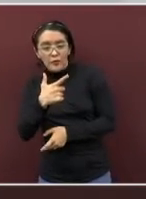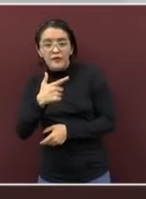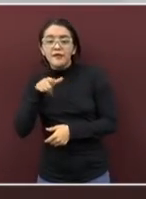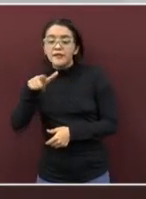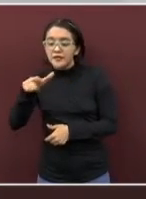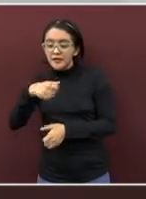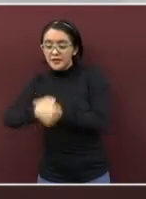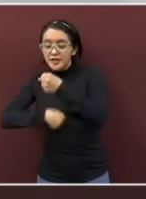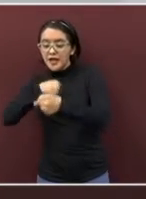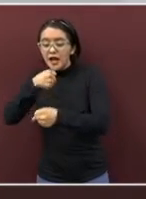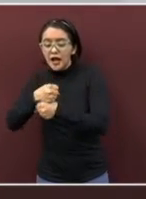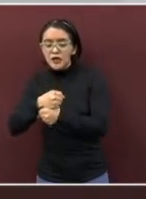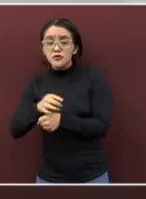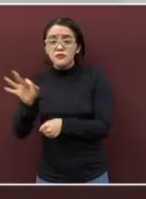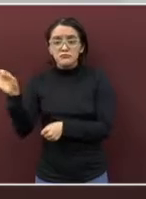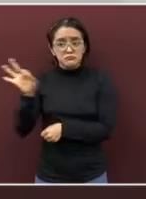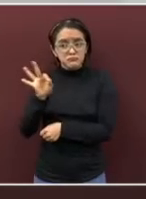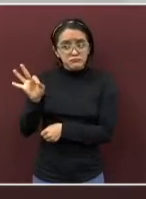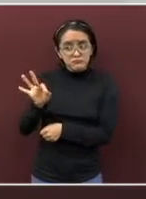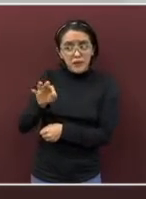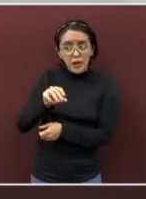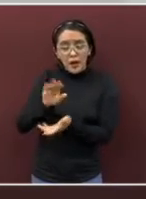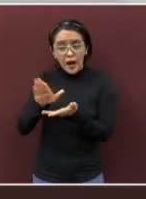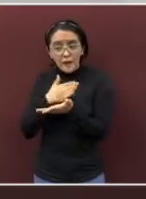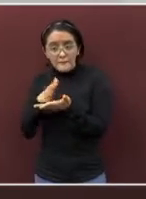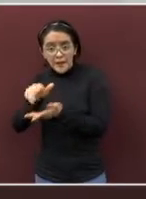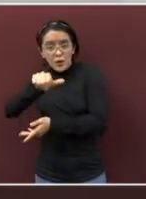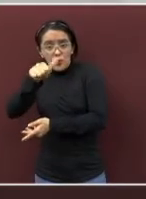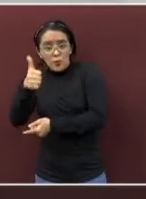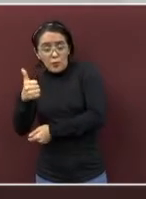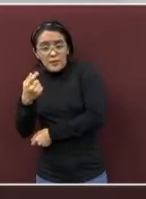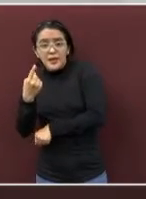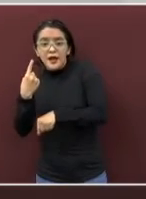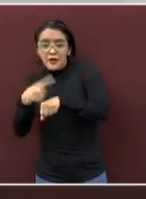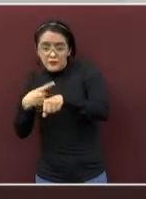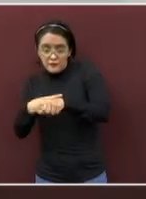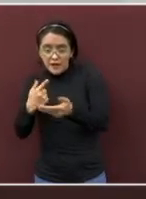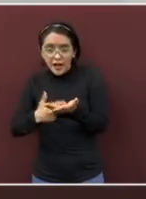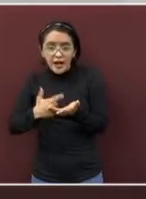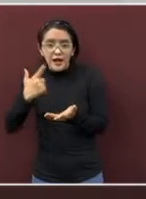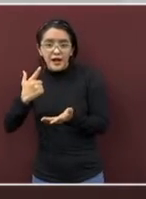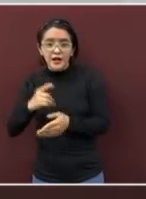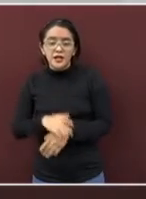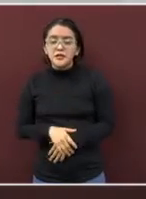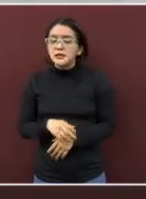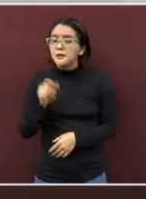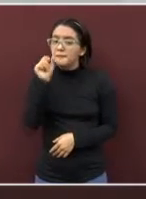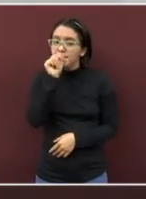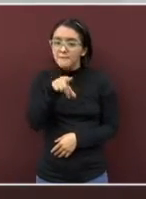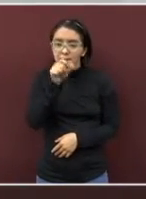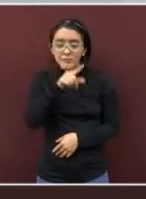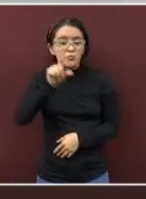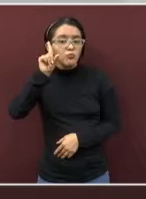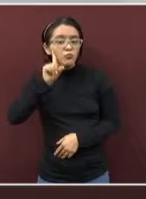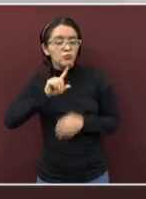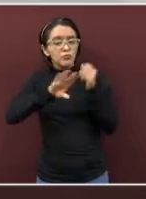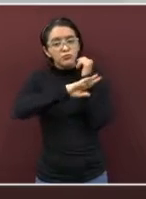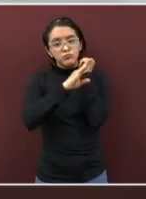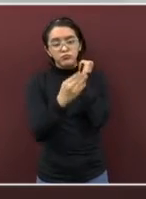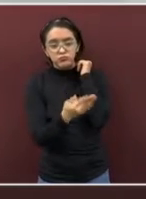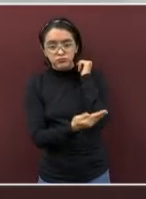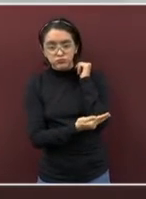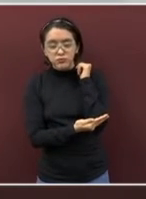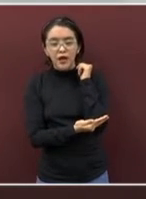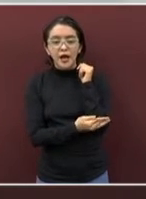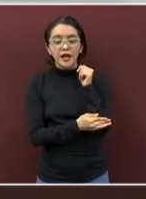con comorbilidades o sea con enfermedades agregadas así como a mujeres embarazadas a partir de la